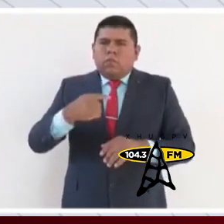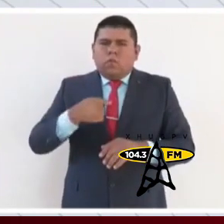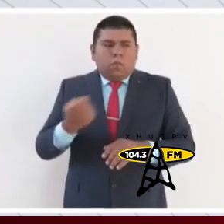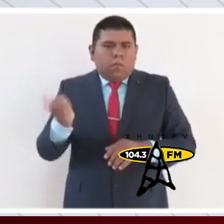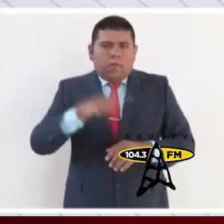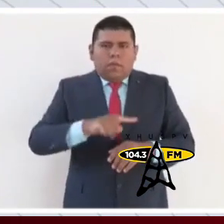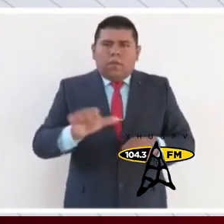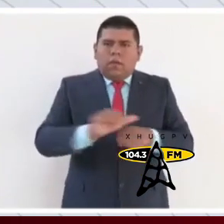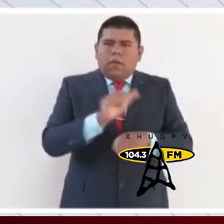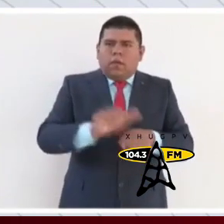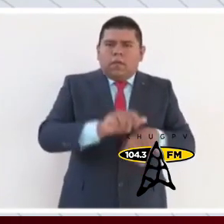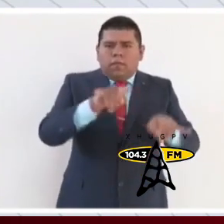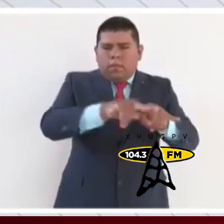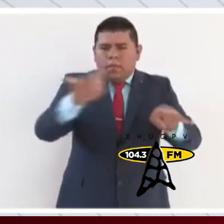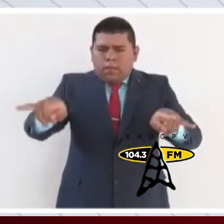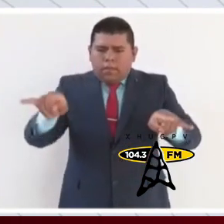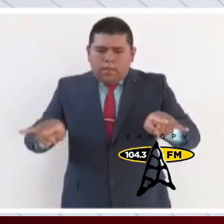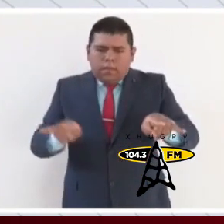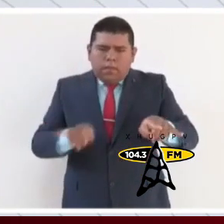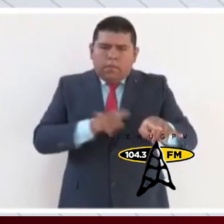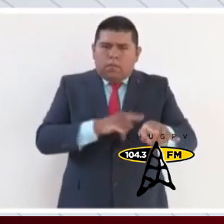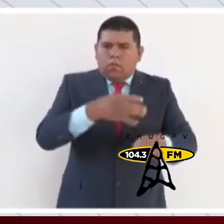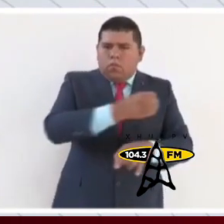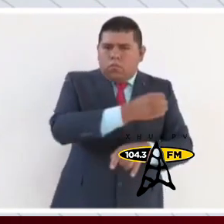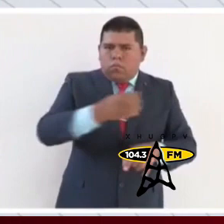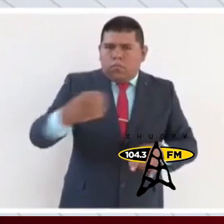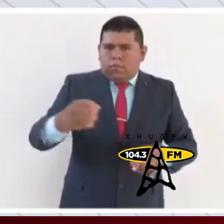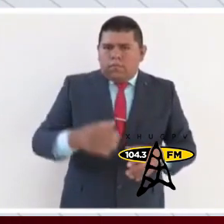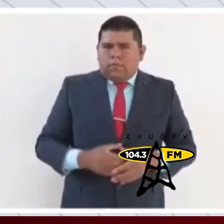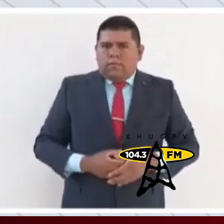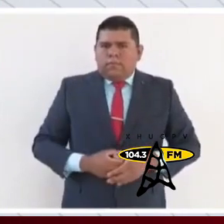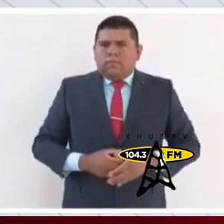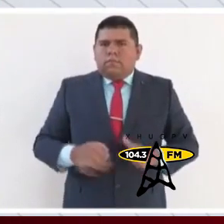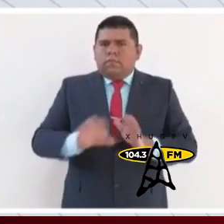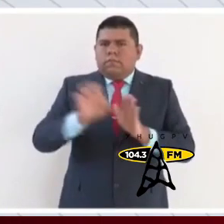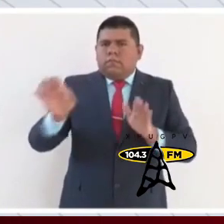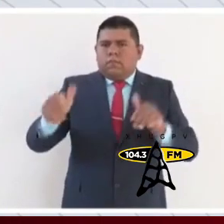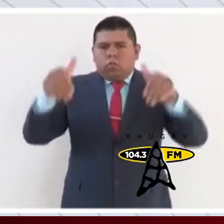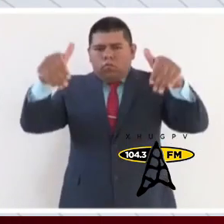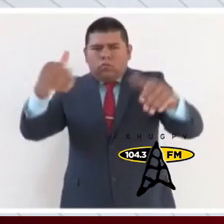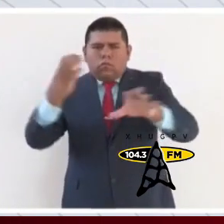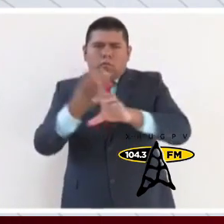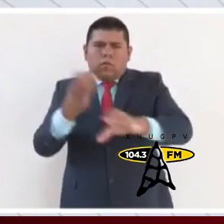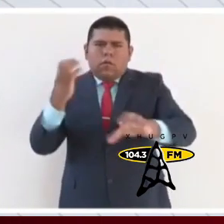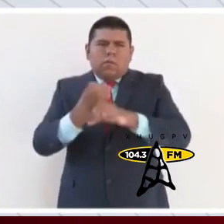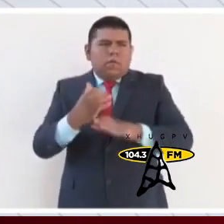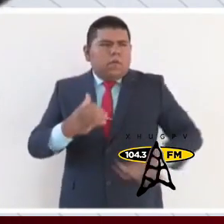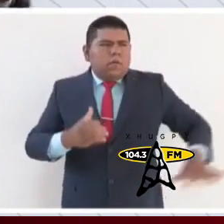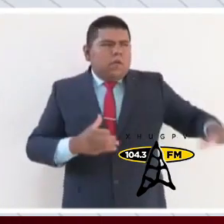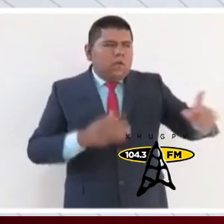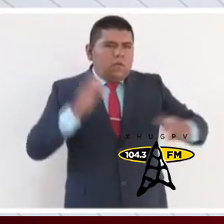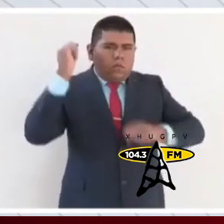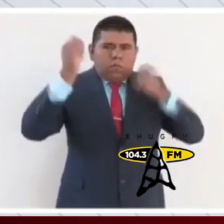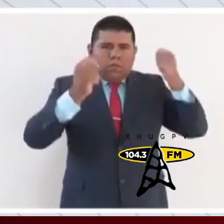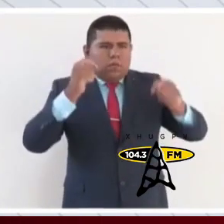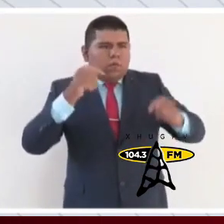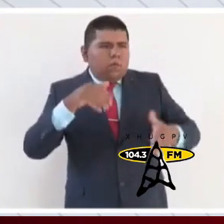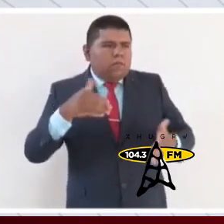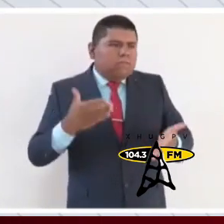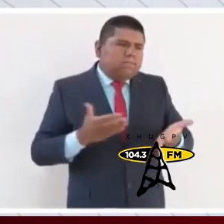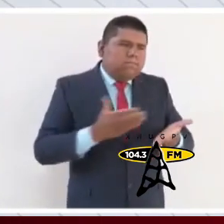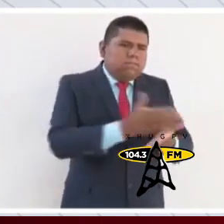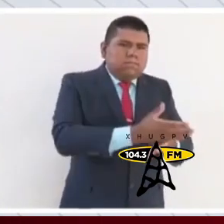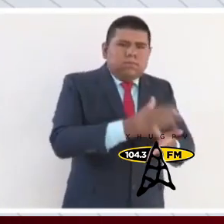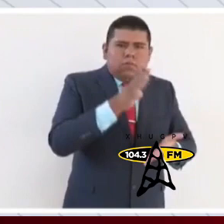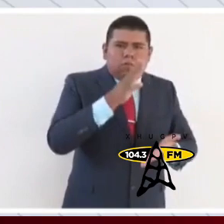Autopista Tepic-Mazatlán, incrementó sus tarifas en promedio 25% en sus tres casetas de cobro ubicadas en Trapichillo, Ruiz